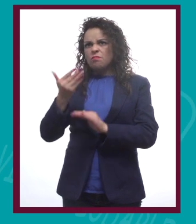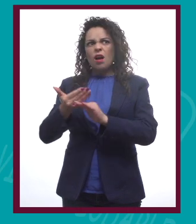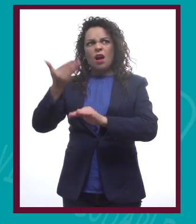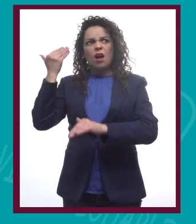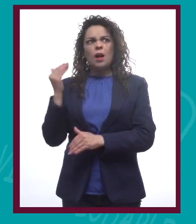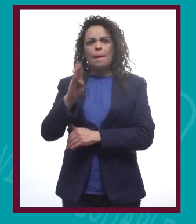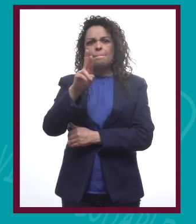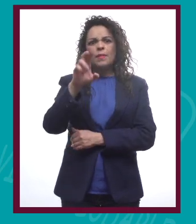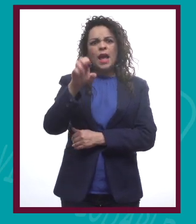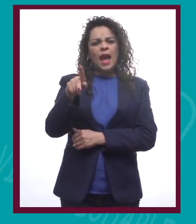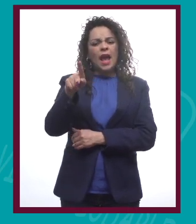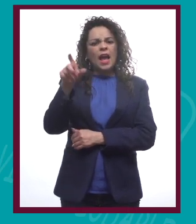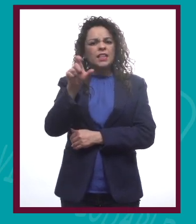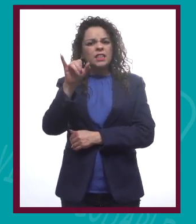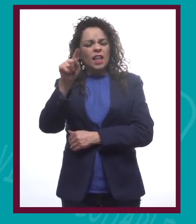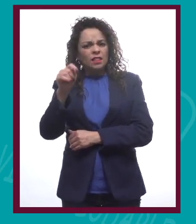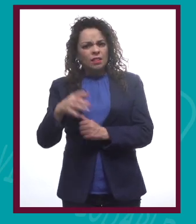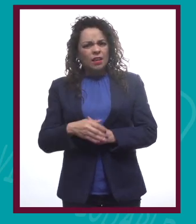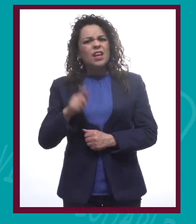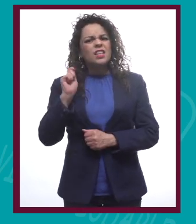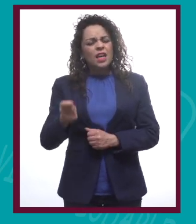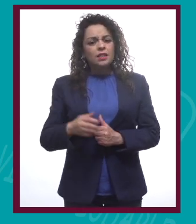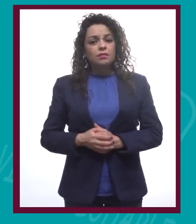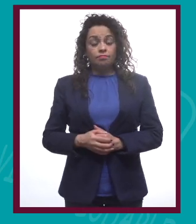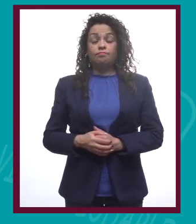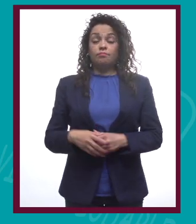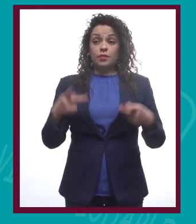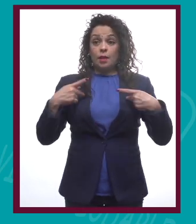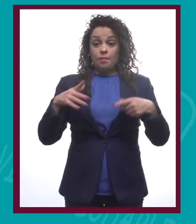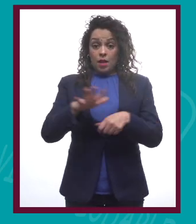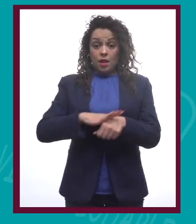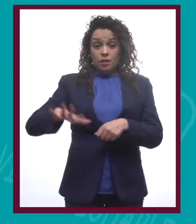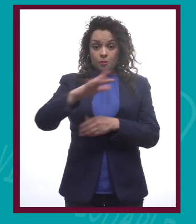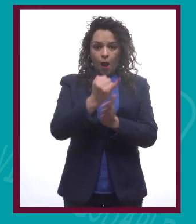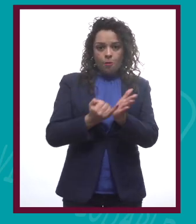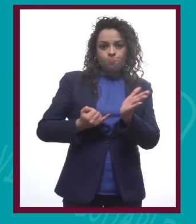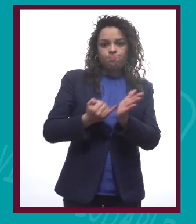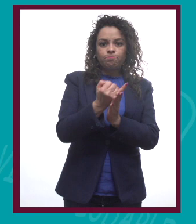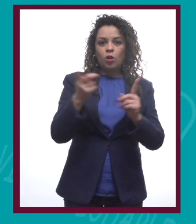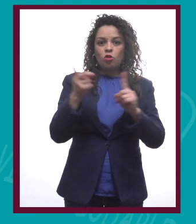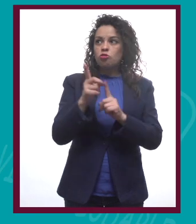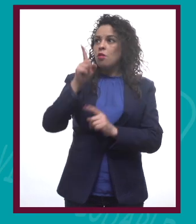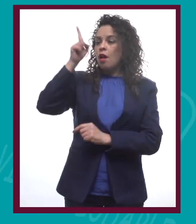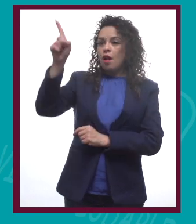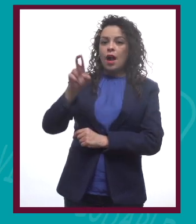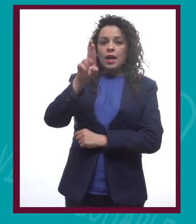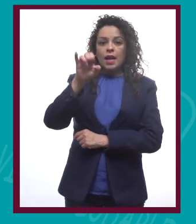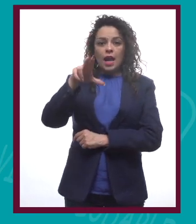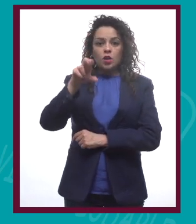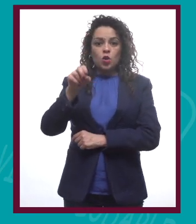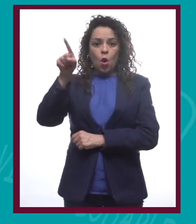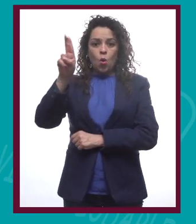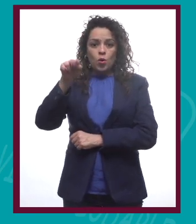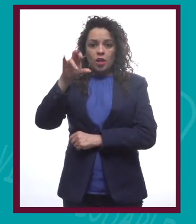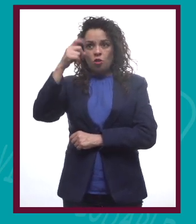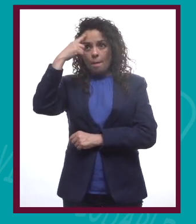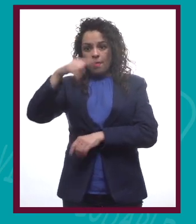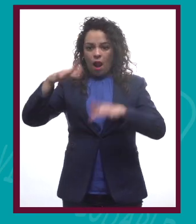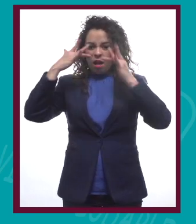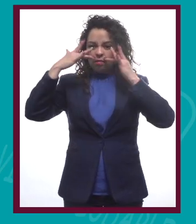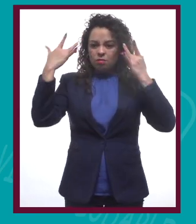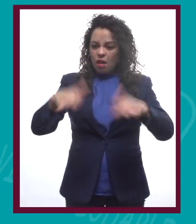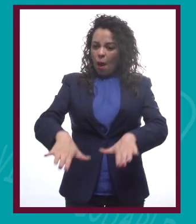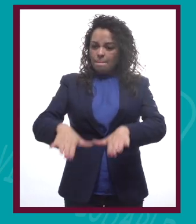Brexit. ¿Qué pasó con el Brexit? Pues que la decisión de los ciudadanos del Reino Unido para abandonar la